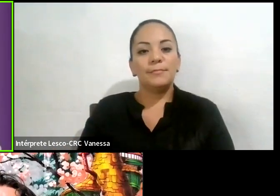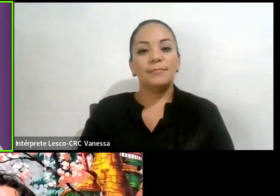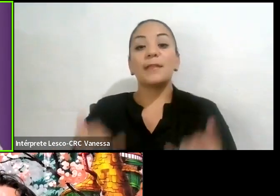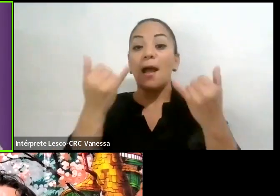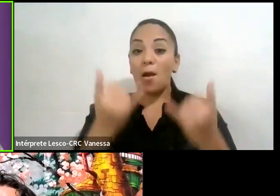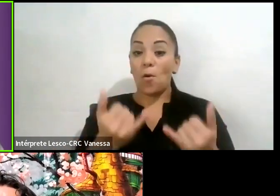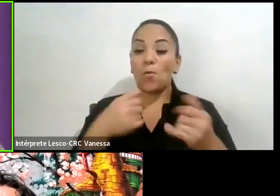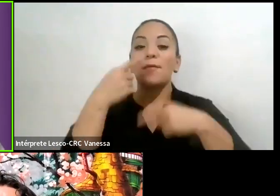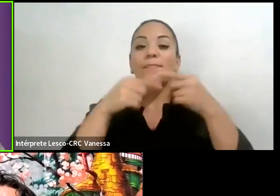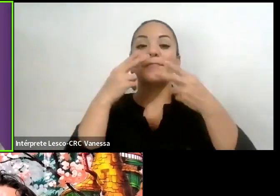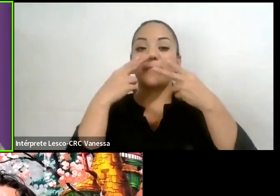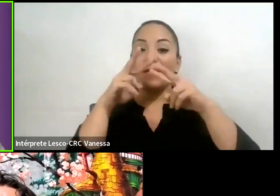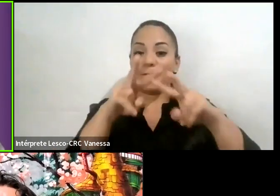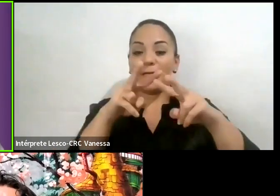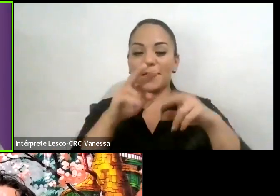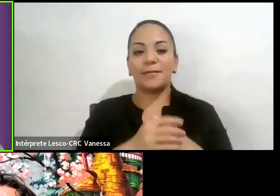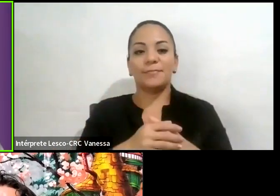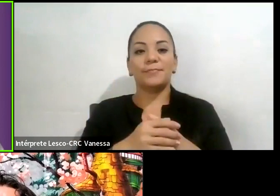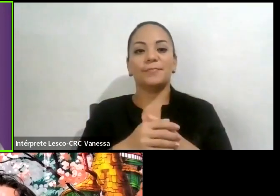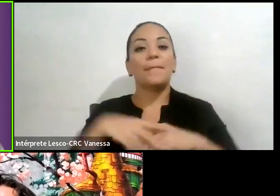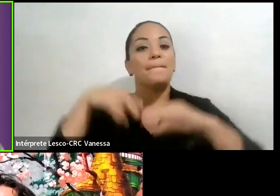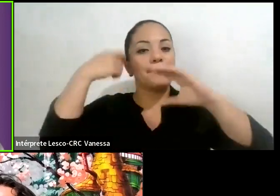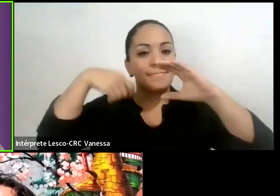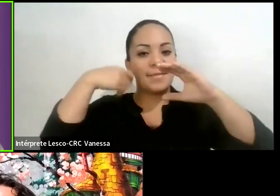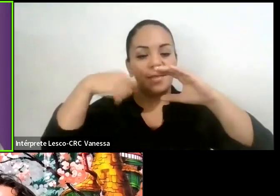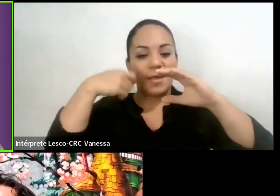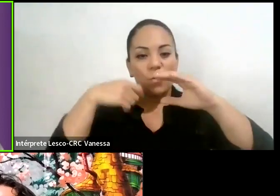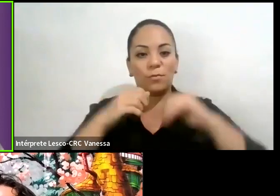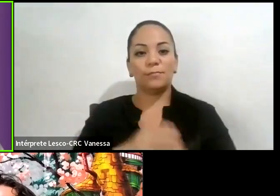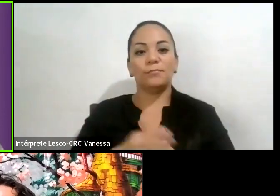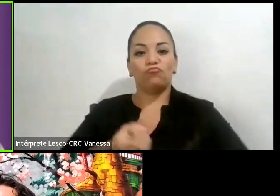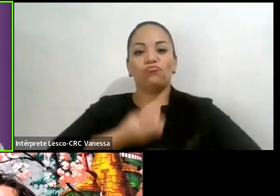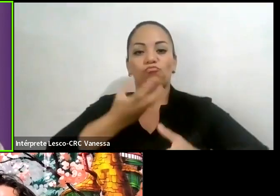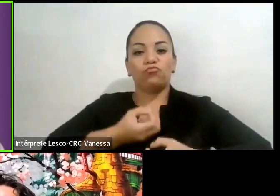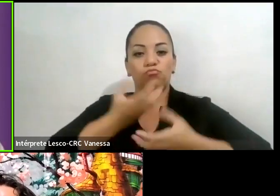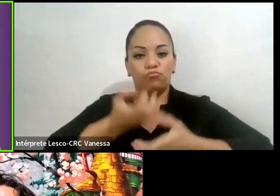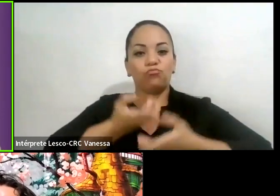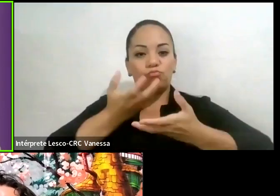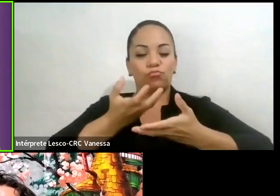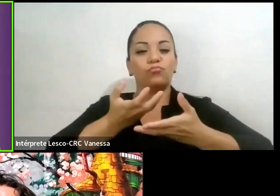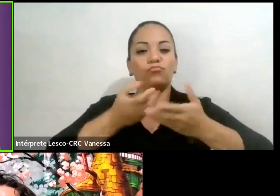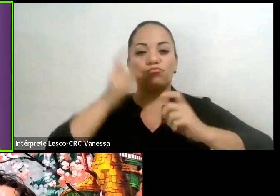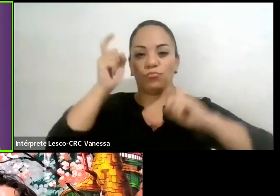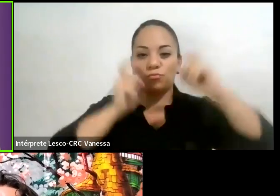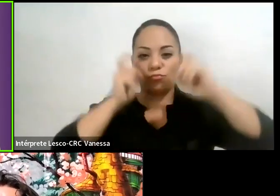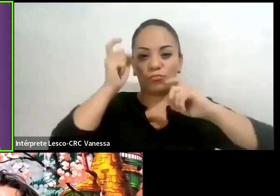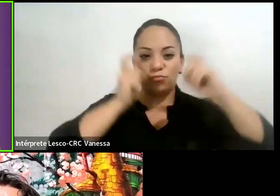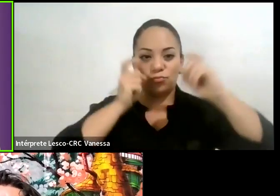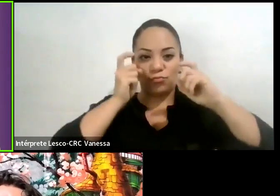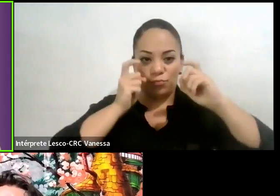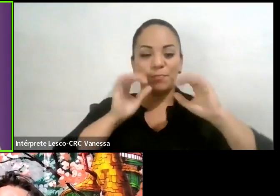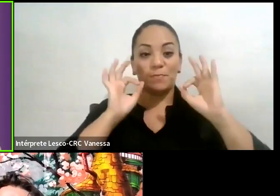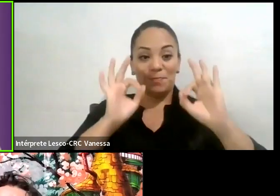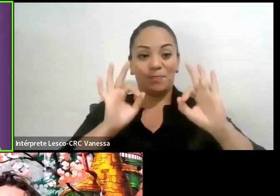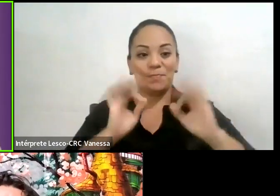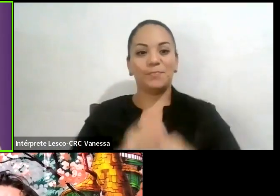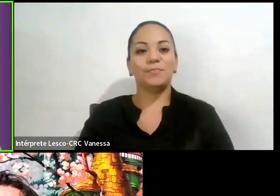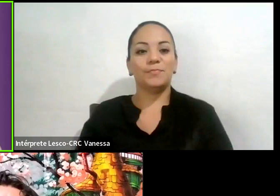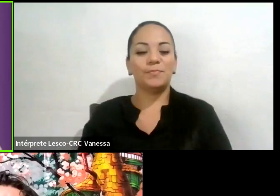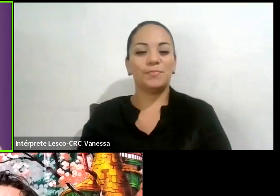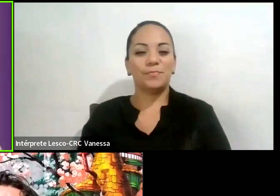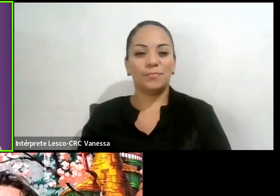ver la versión en vernáculo gestual, visual